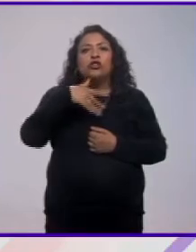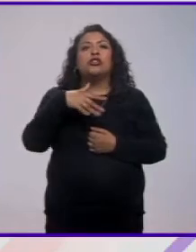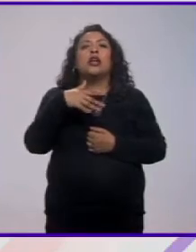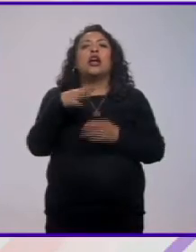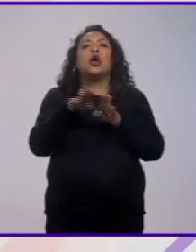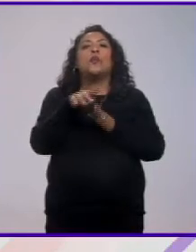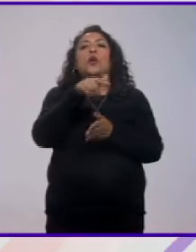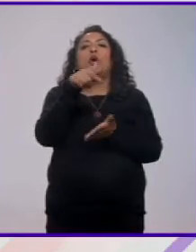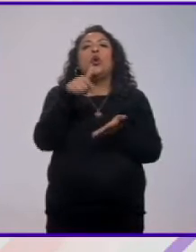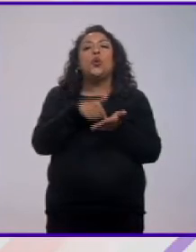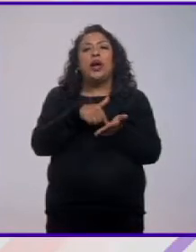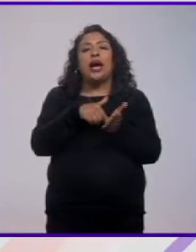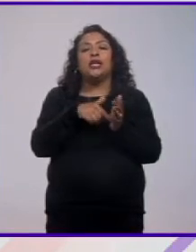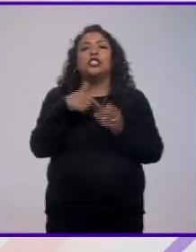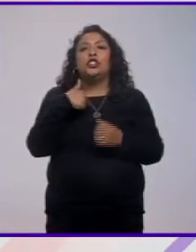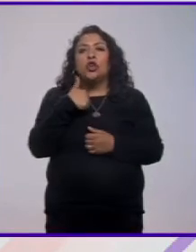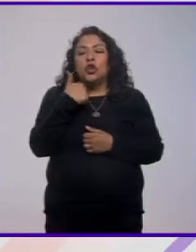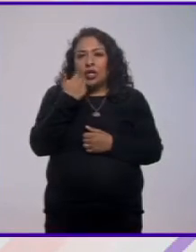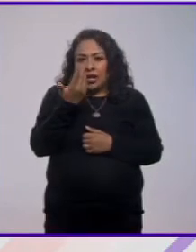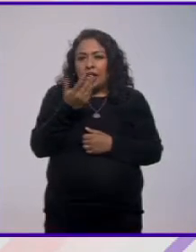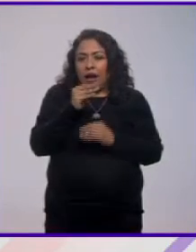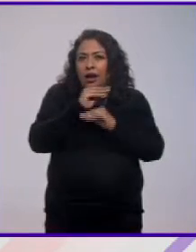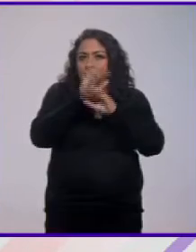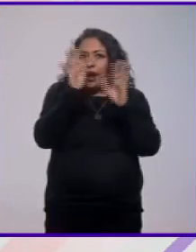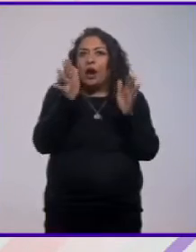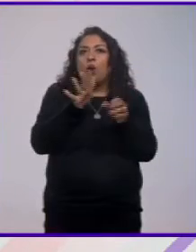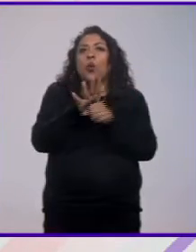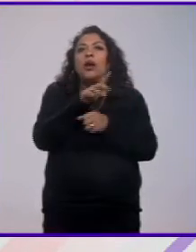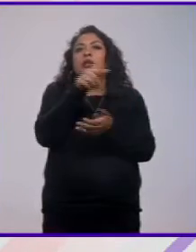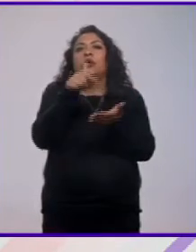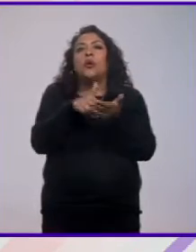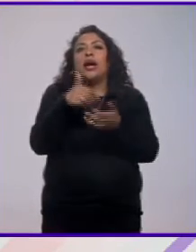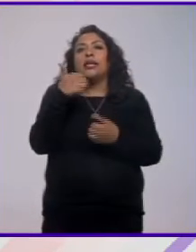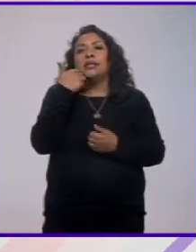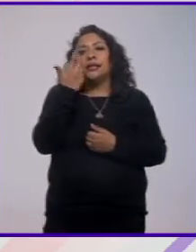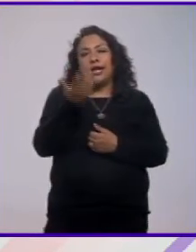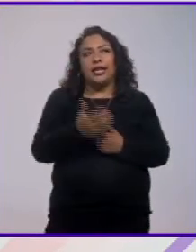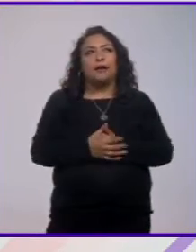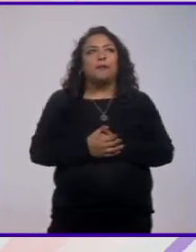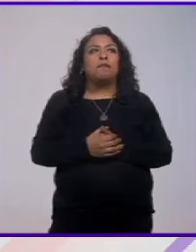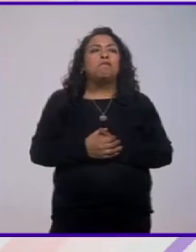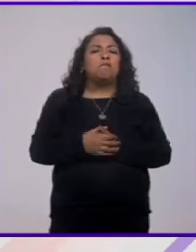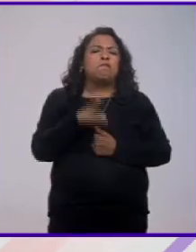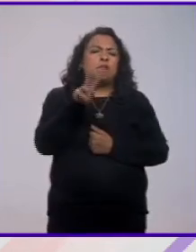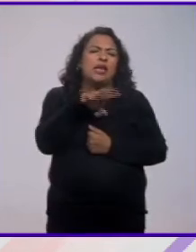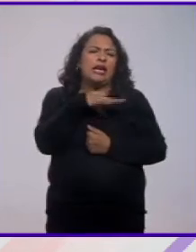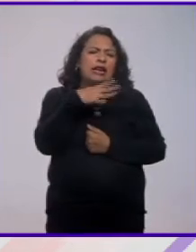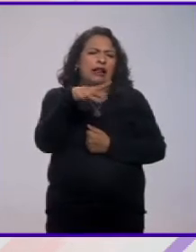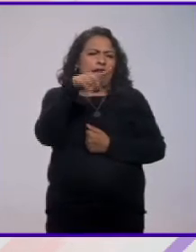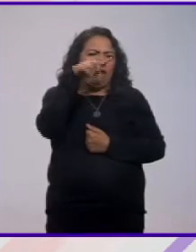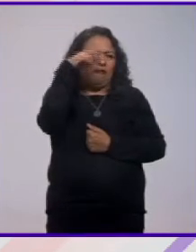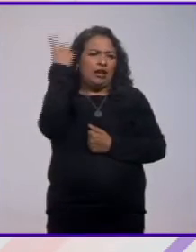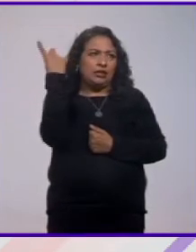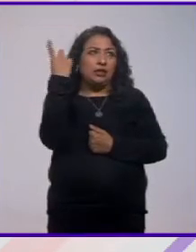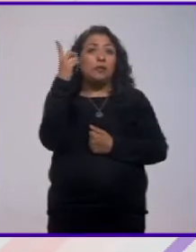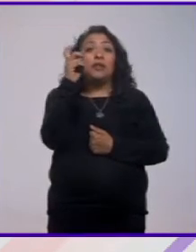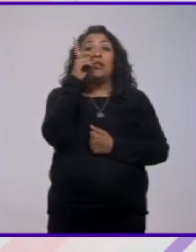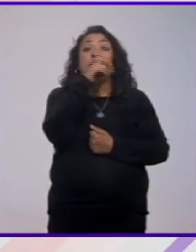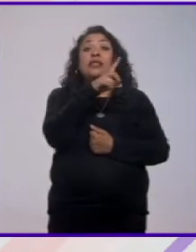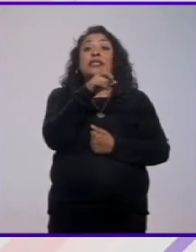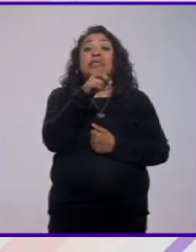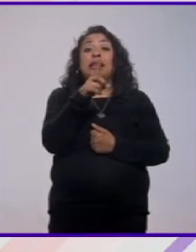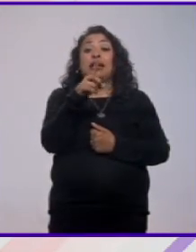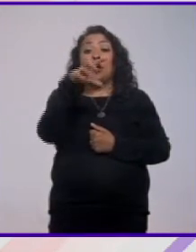los espacios, ¿no? Yo sí tenía muy claro en la cabeza qué tipo de espacios quería. Y en general fue fácil, lo más difícil fue el puesto